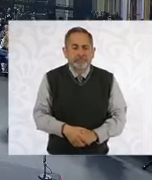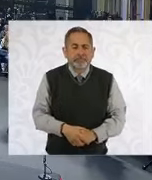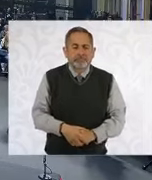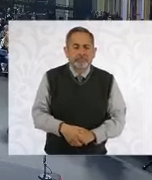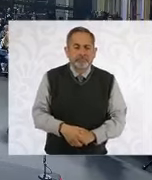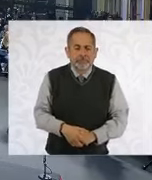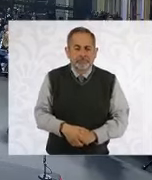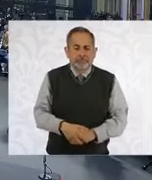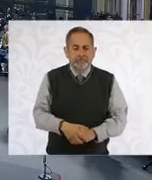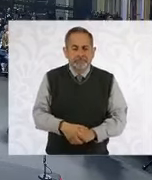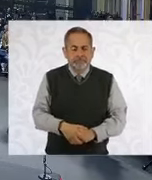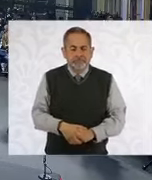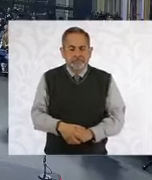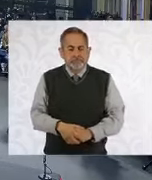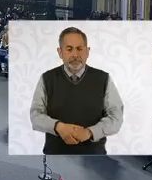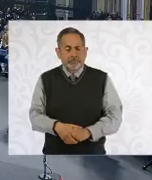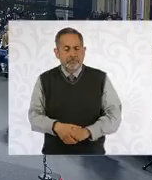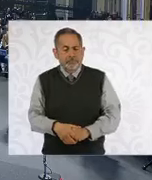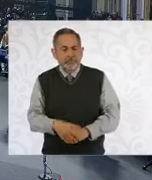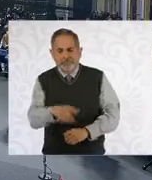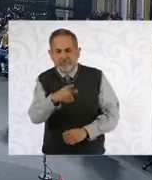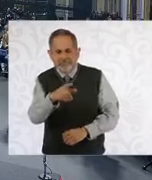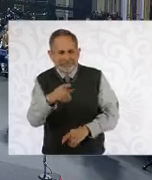¿Por el tema qué, perdón?